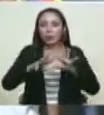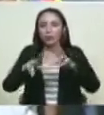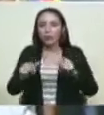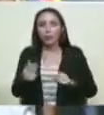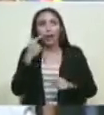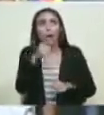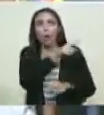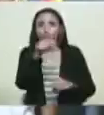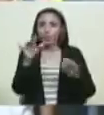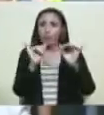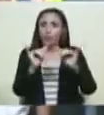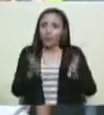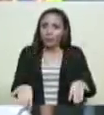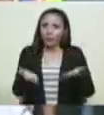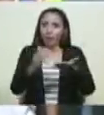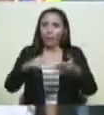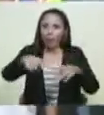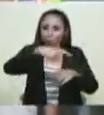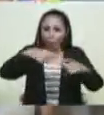huecos.